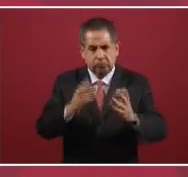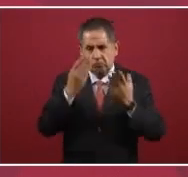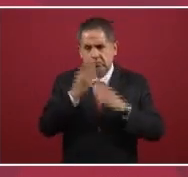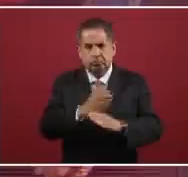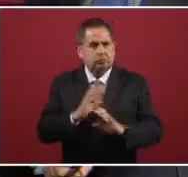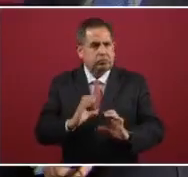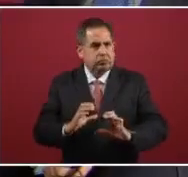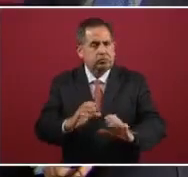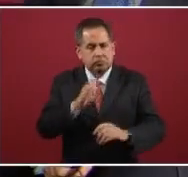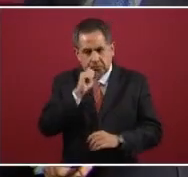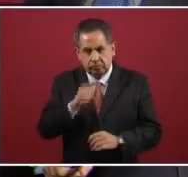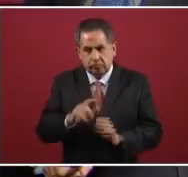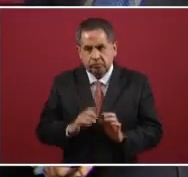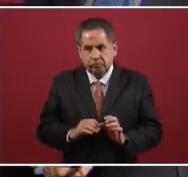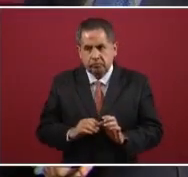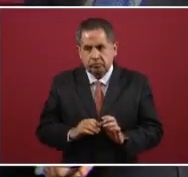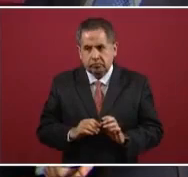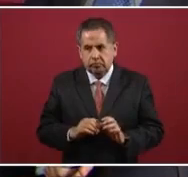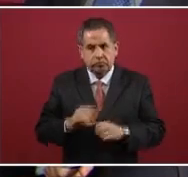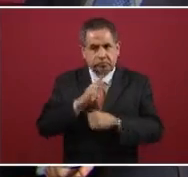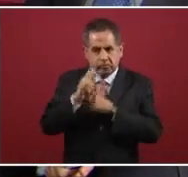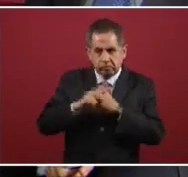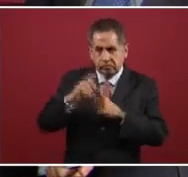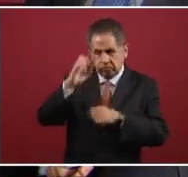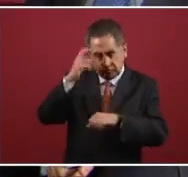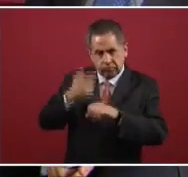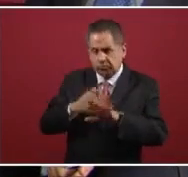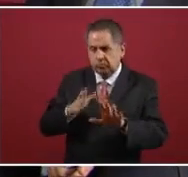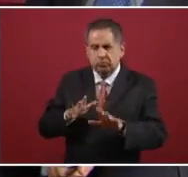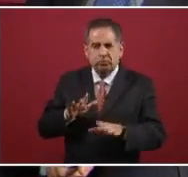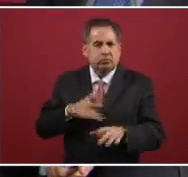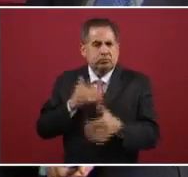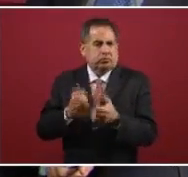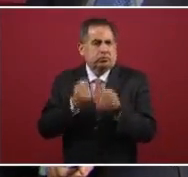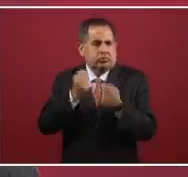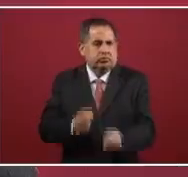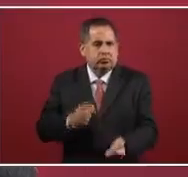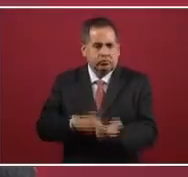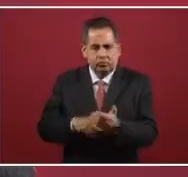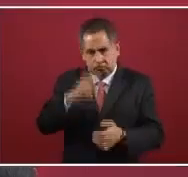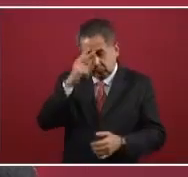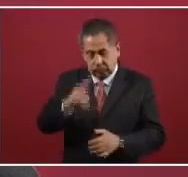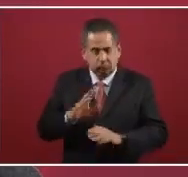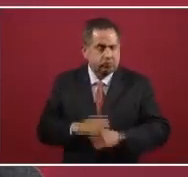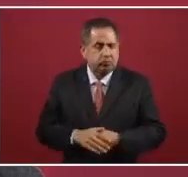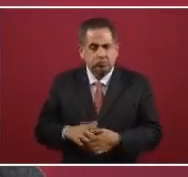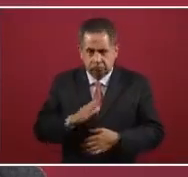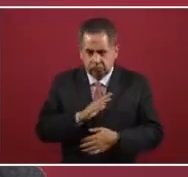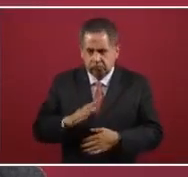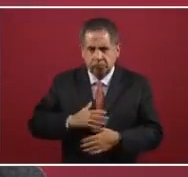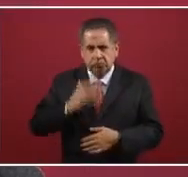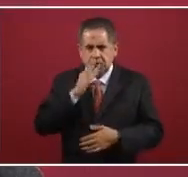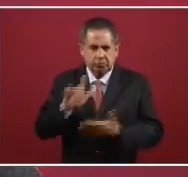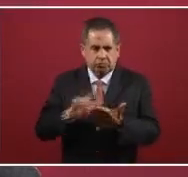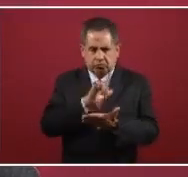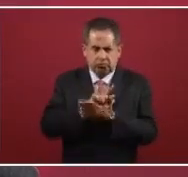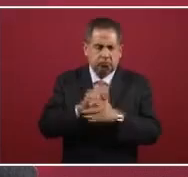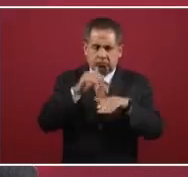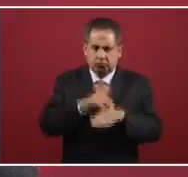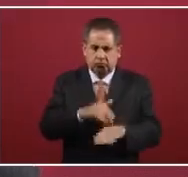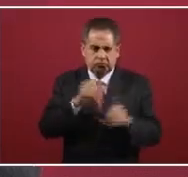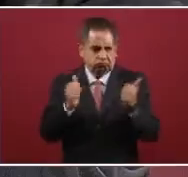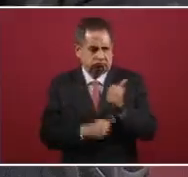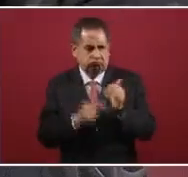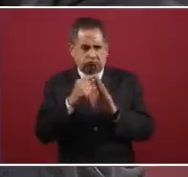bancarias del país y del extranjero. Hay garantías en México, hay un auténtico Estado de Derecho